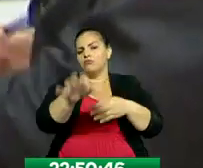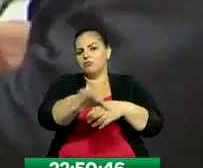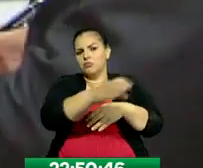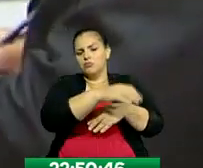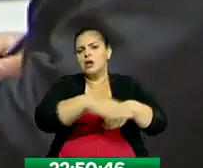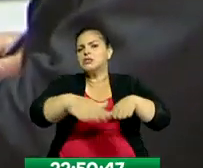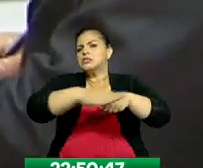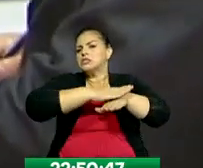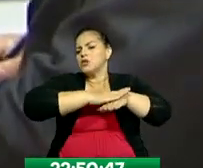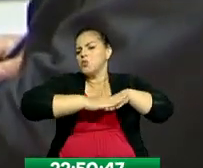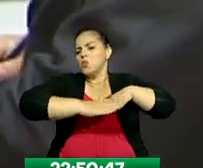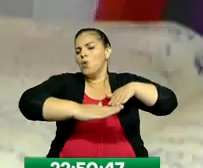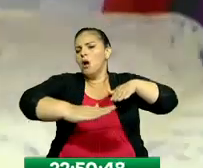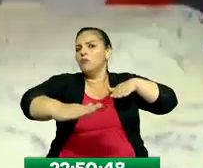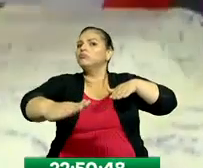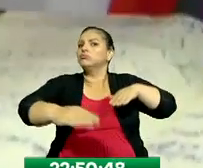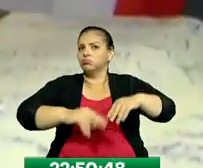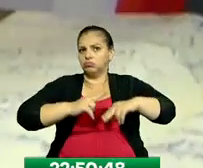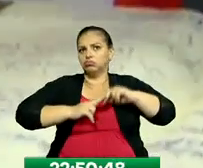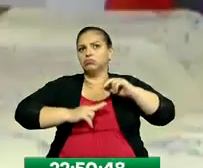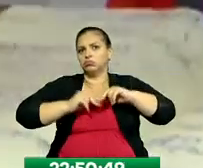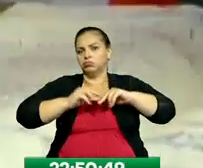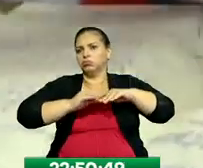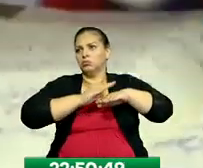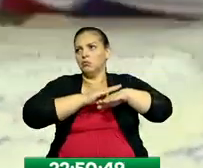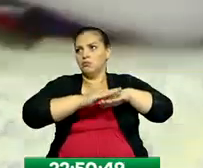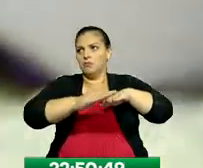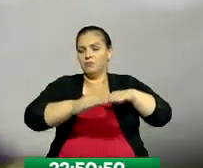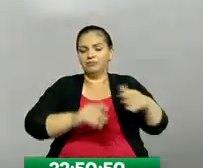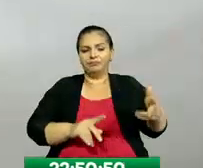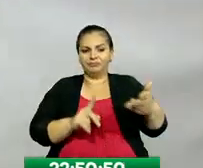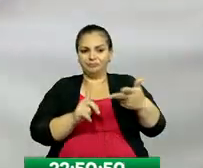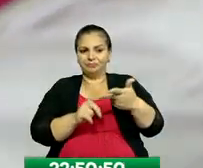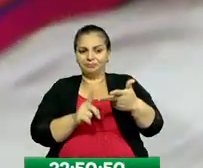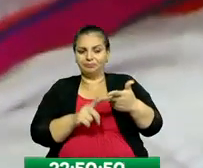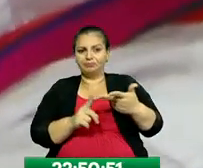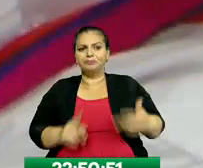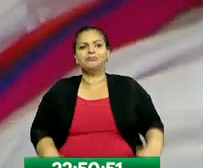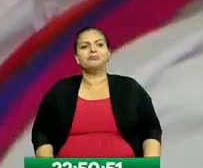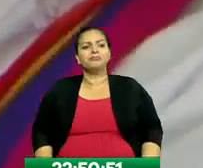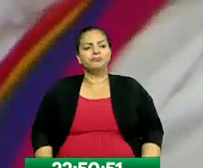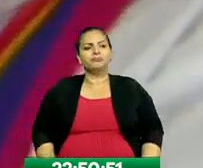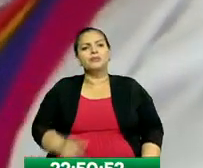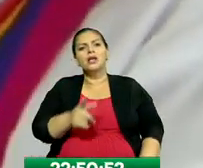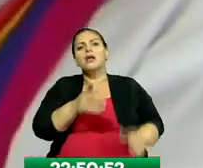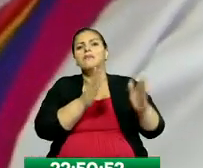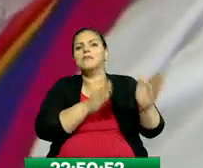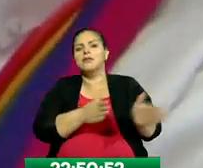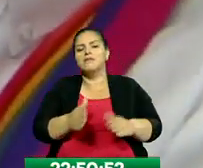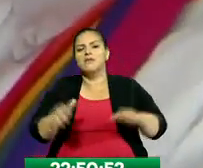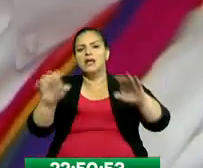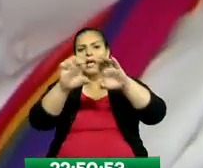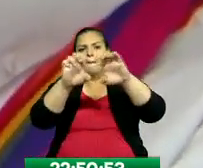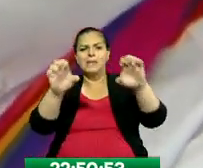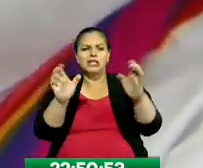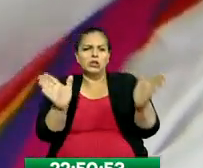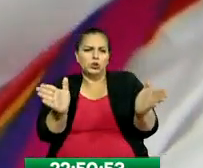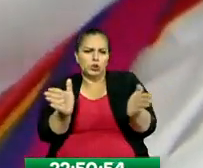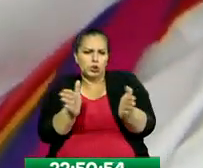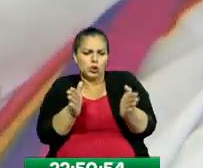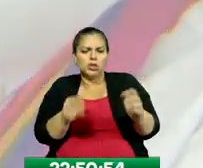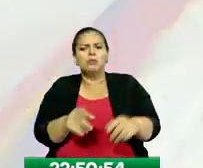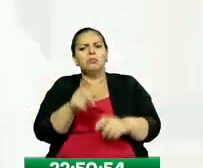Otra de las propuestas es la creación de microempresas, las mismas que serán fortalecidas con todo lo que se produce en la provincia